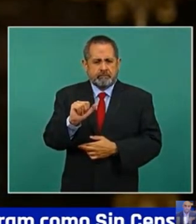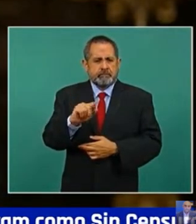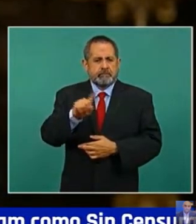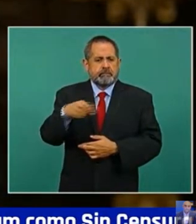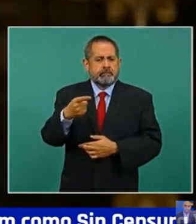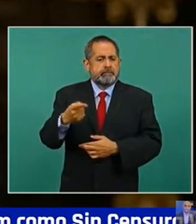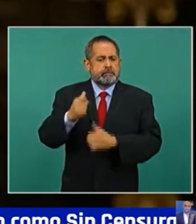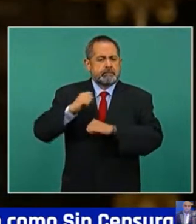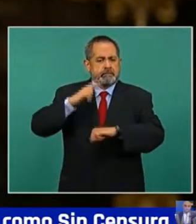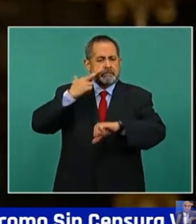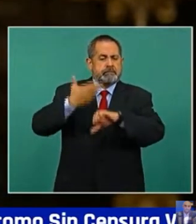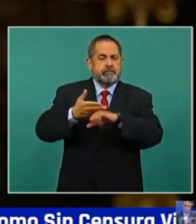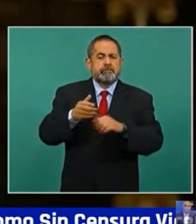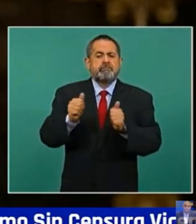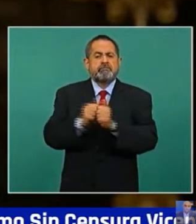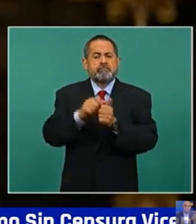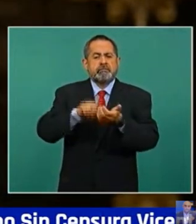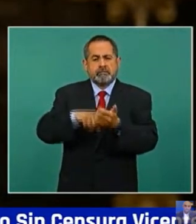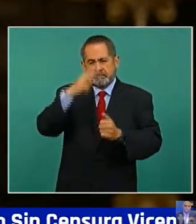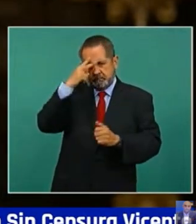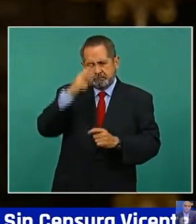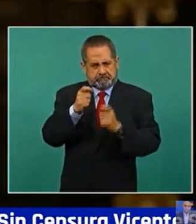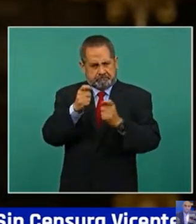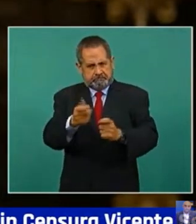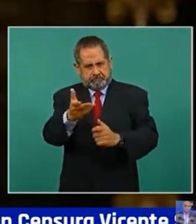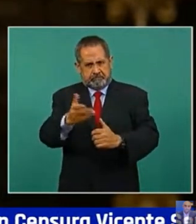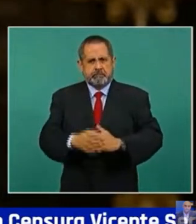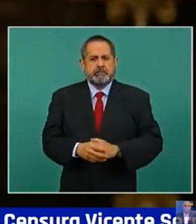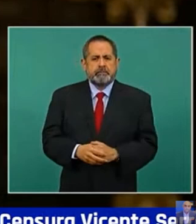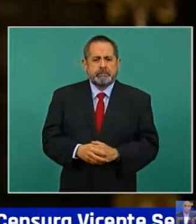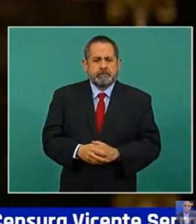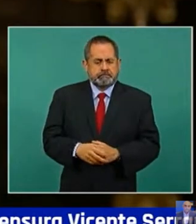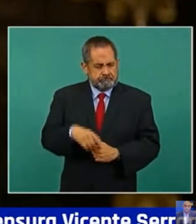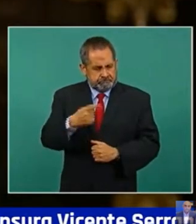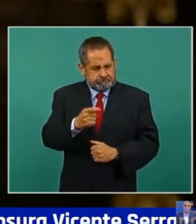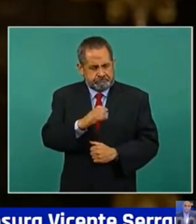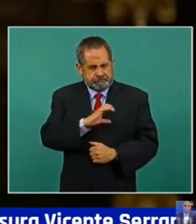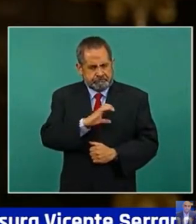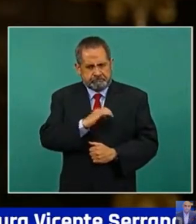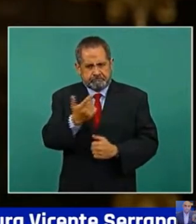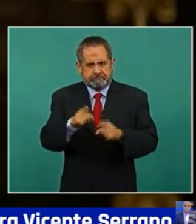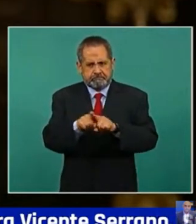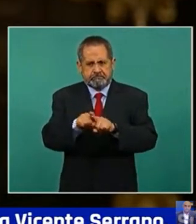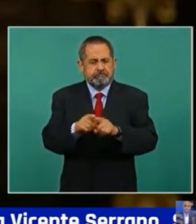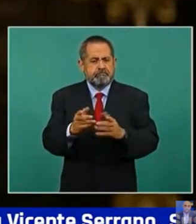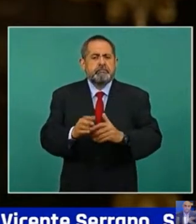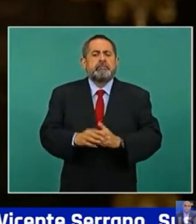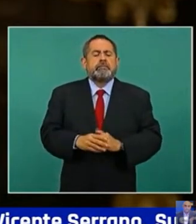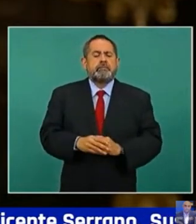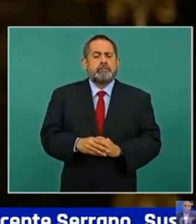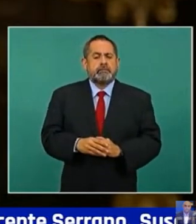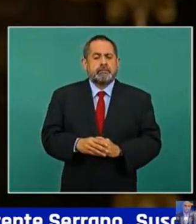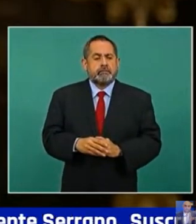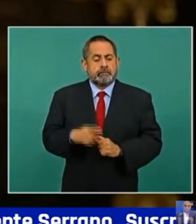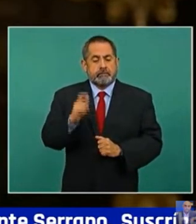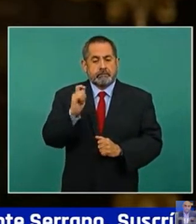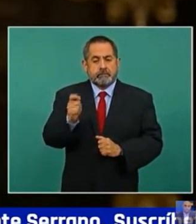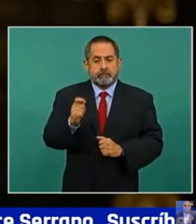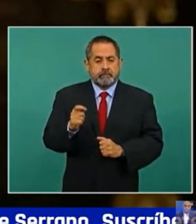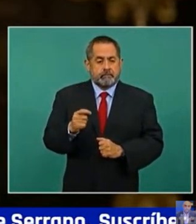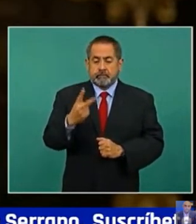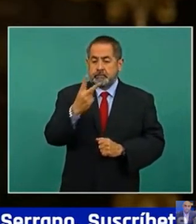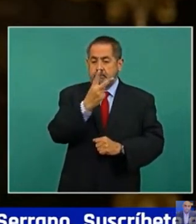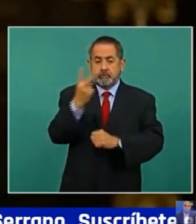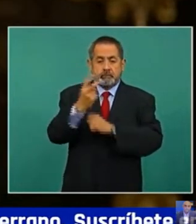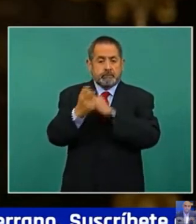de la Conferencia del Episcopado Mexicano. Querido hermano, con motivo del bicentenario de la